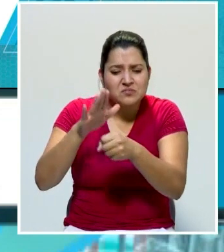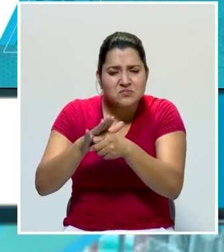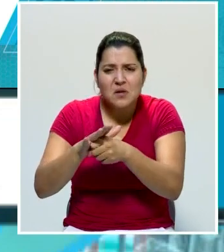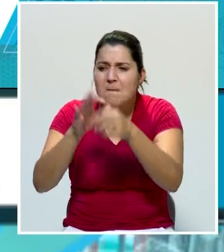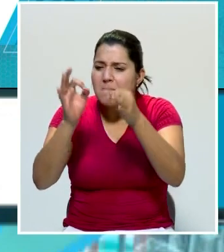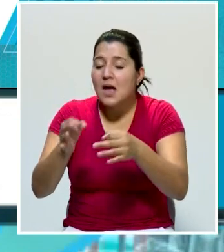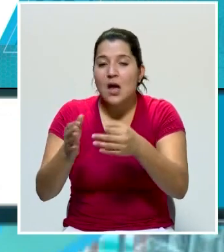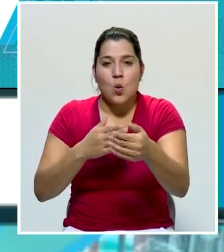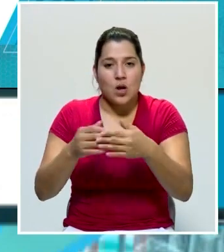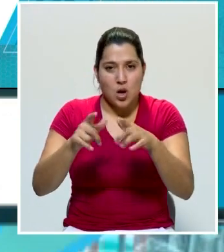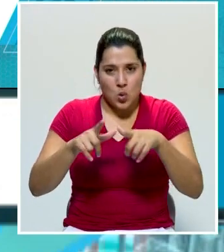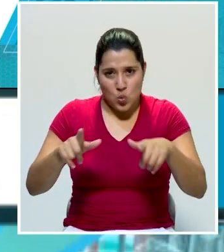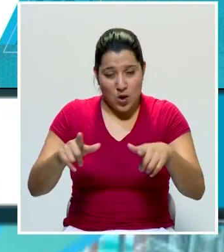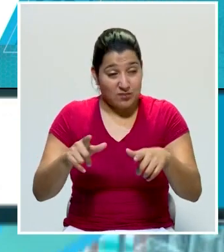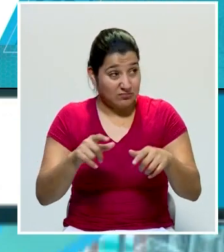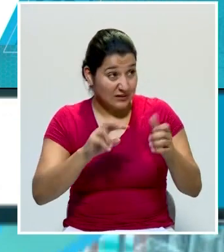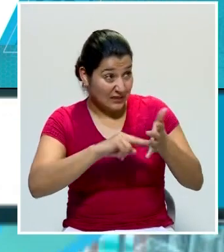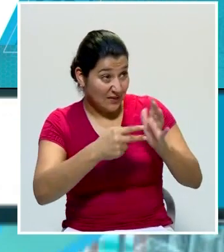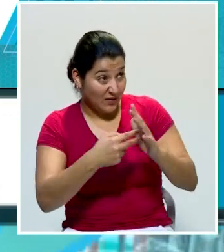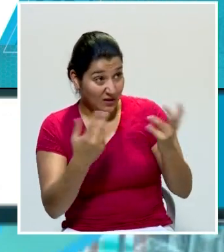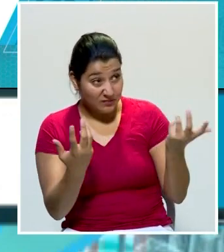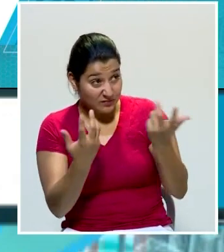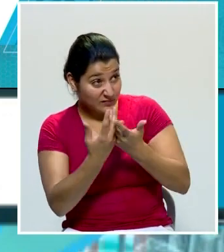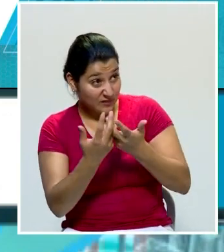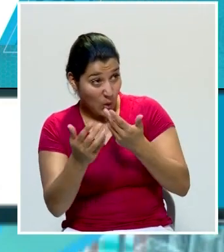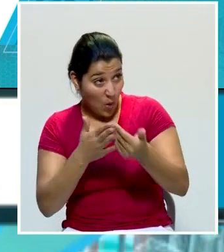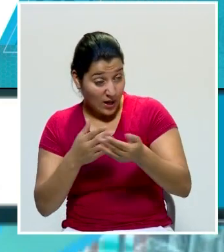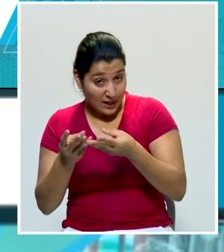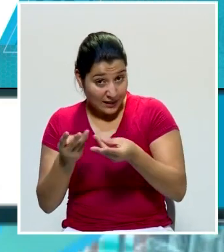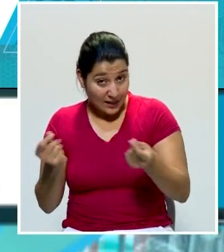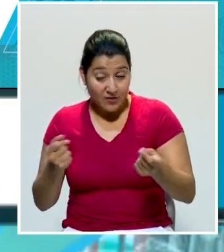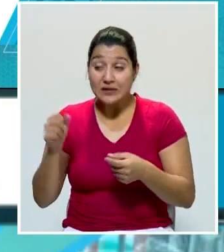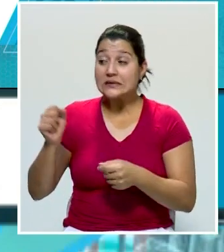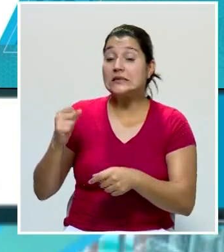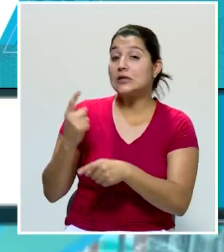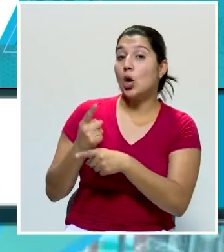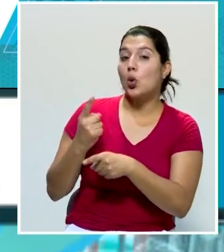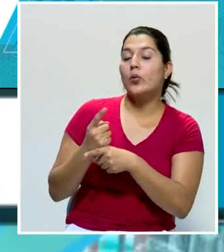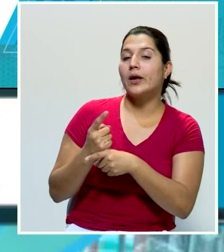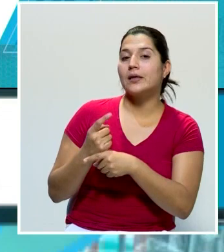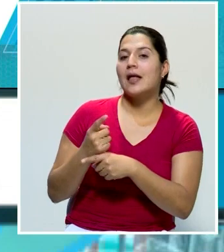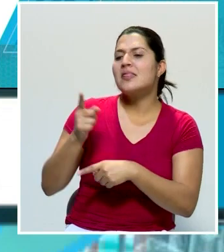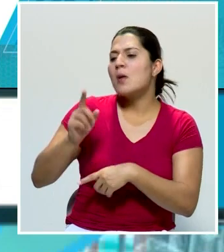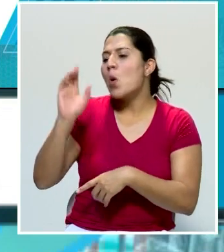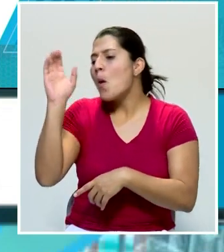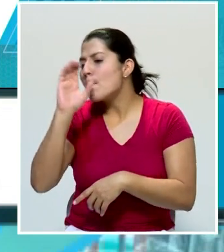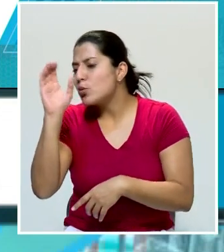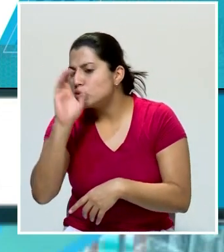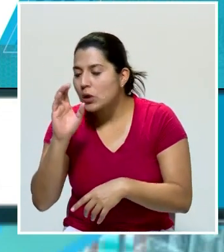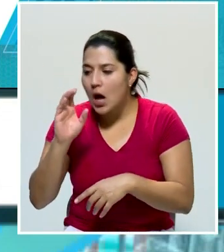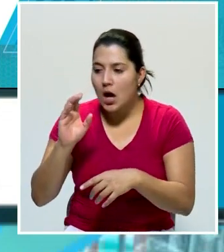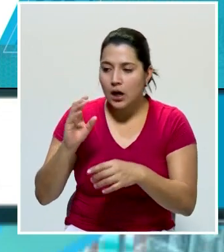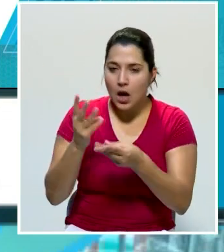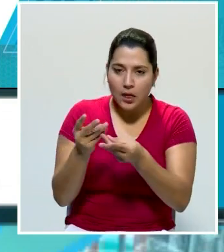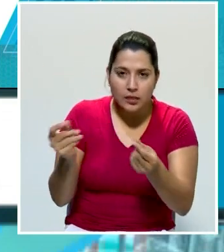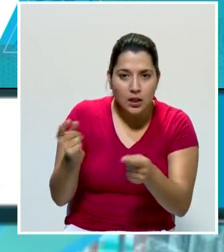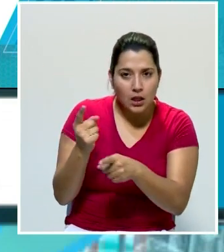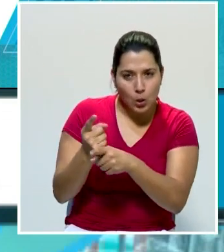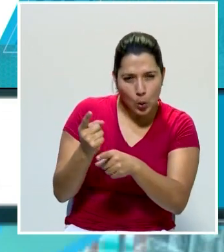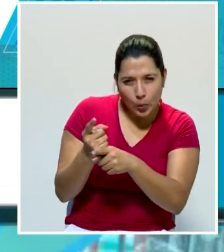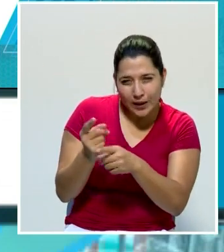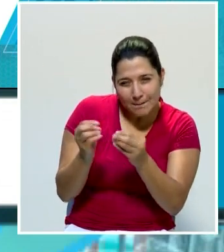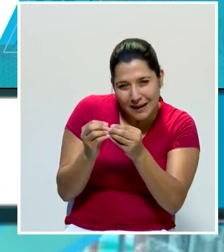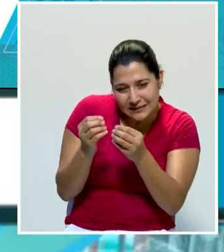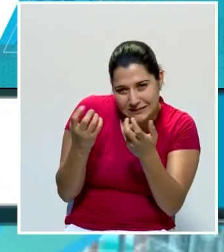Es decir, que es muy dúctil para distintos suelos del país. Así es, correcto. Hay que buscar las variedades apropiadas y para eso se ocuparía ya una